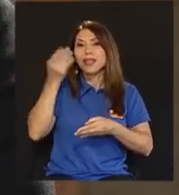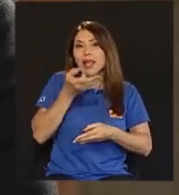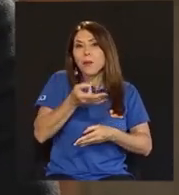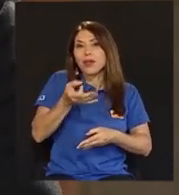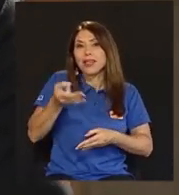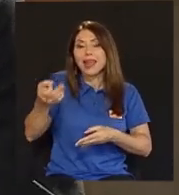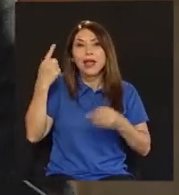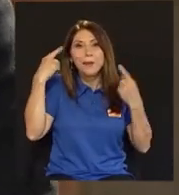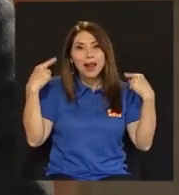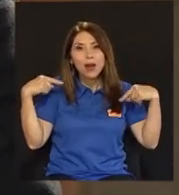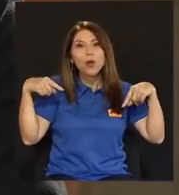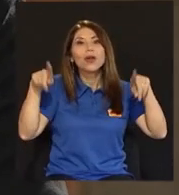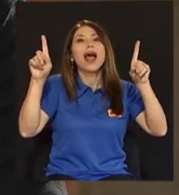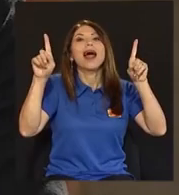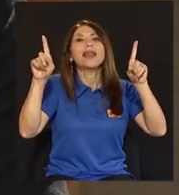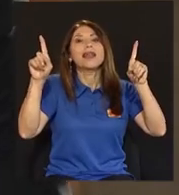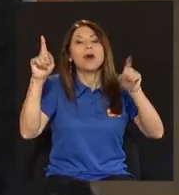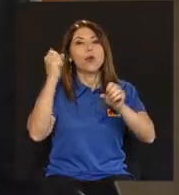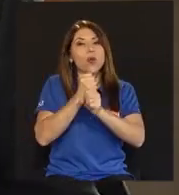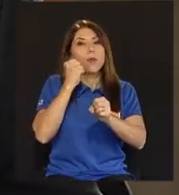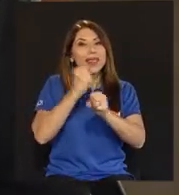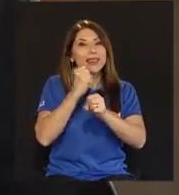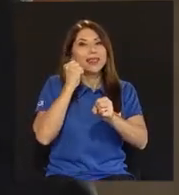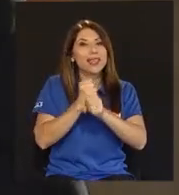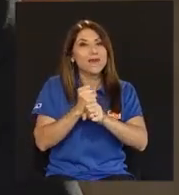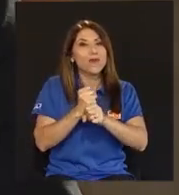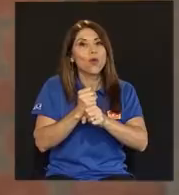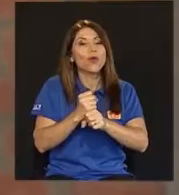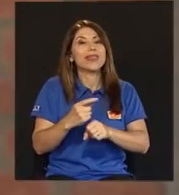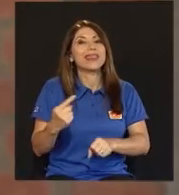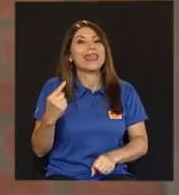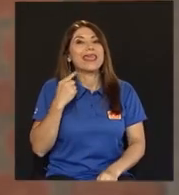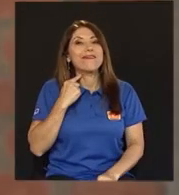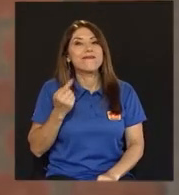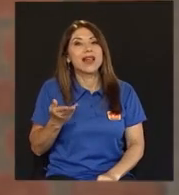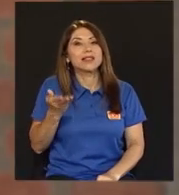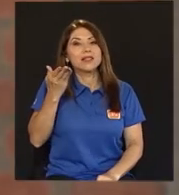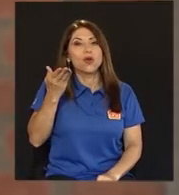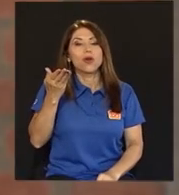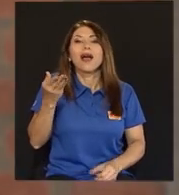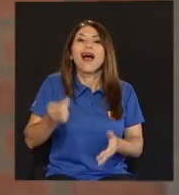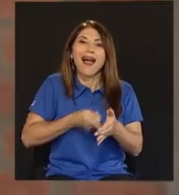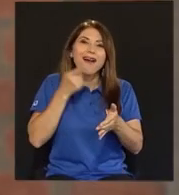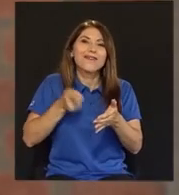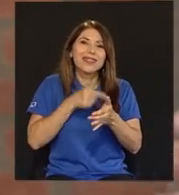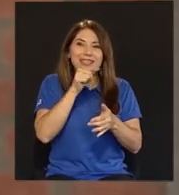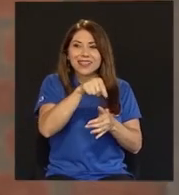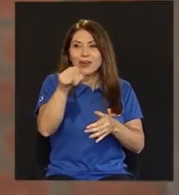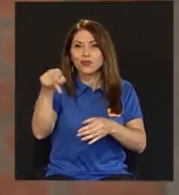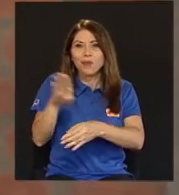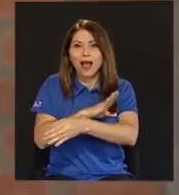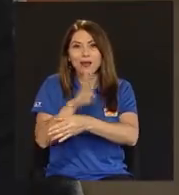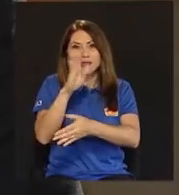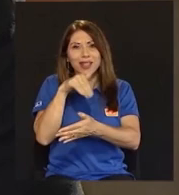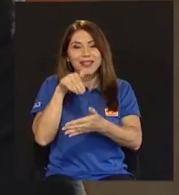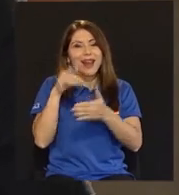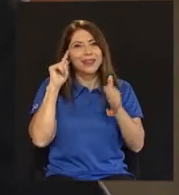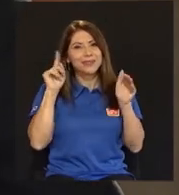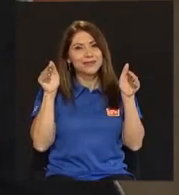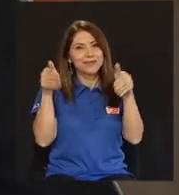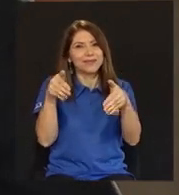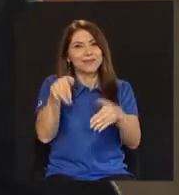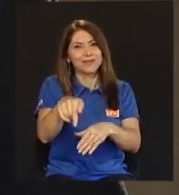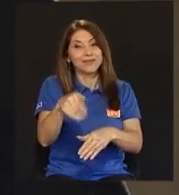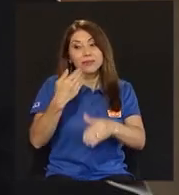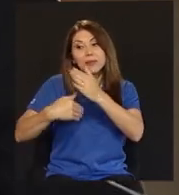objetivo de pleno empleo, sino un objetivo de inflación, que es lo que hacen los bancos centrales. Y me encontré en esa época que había todo